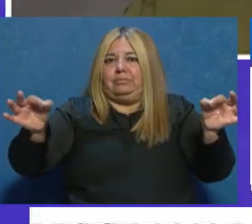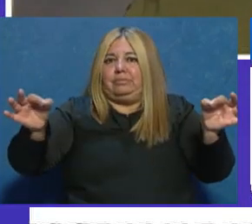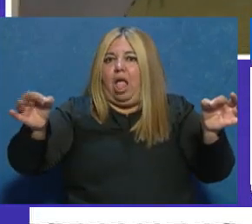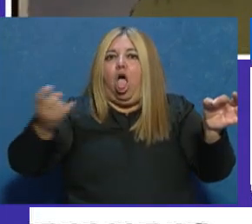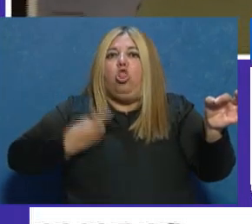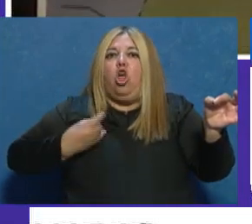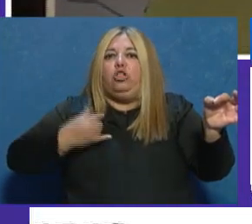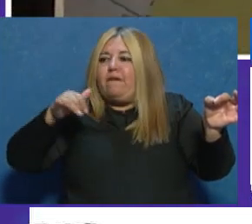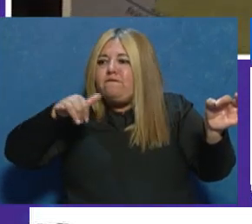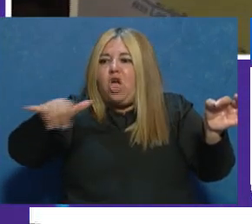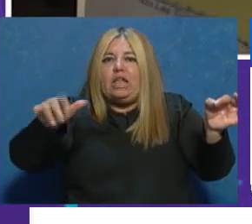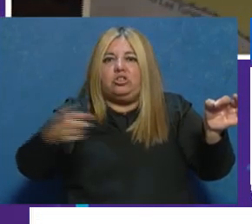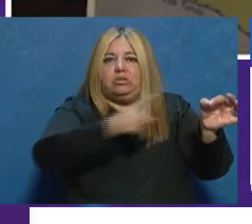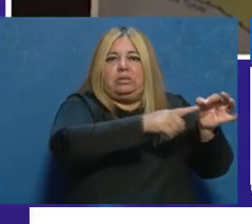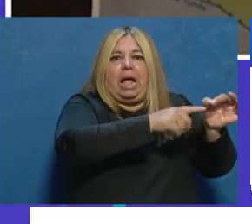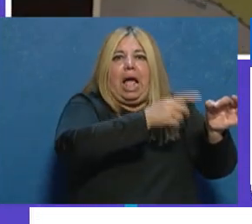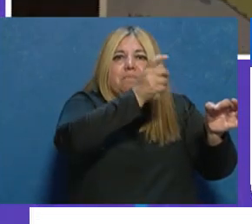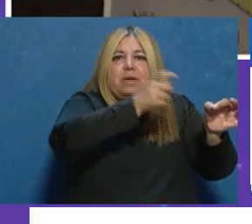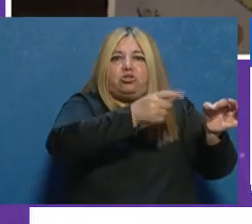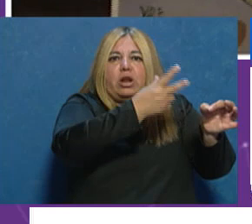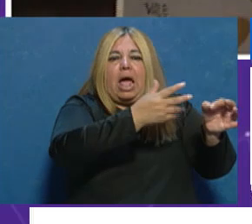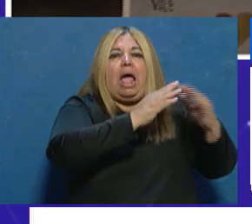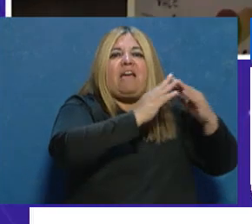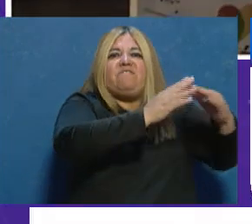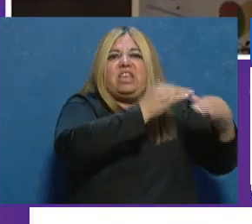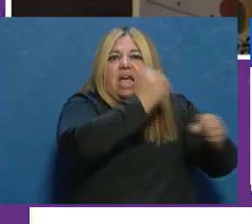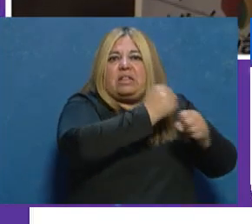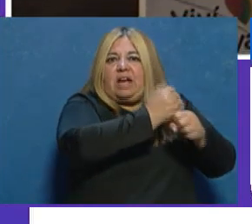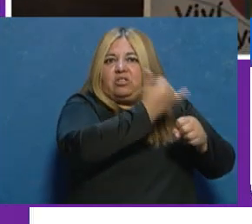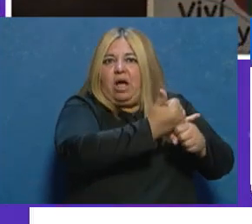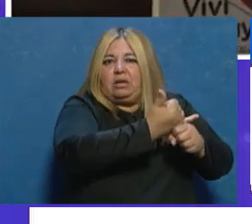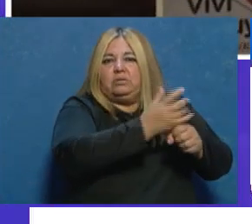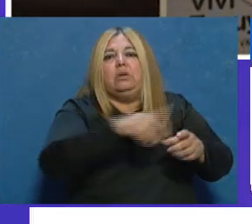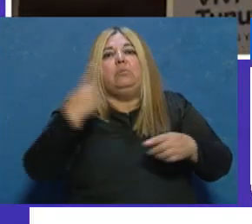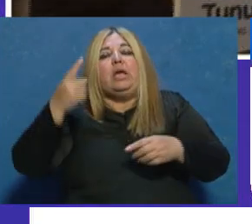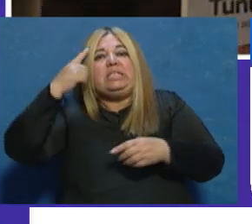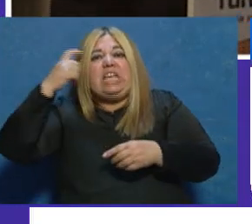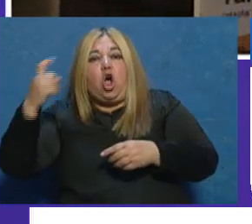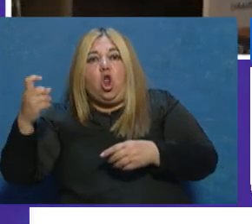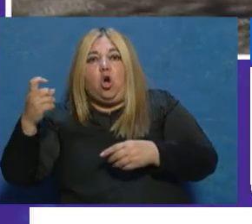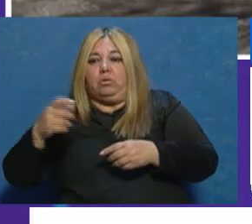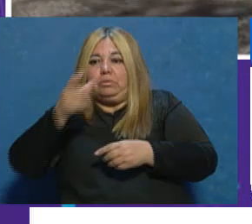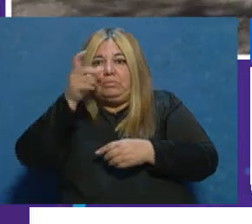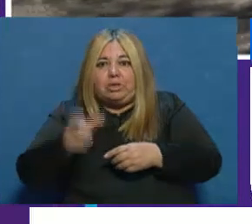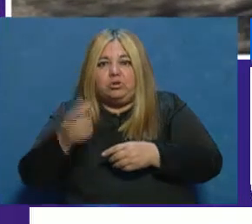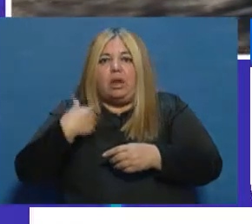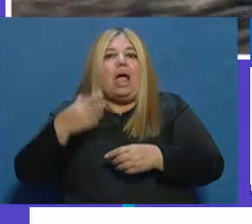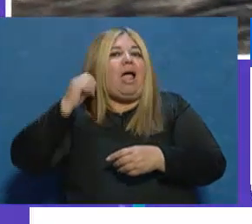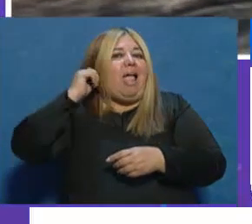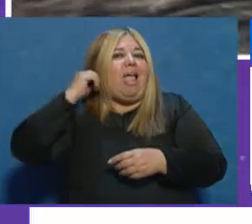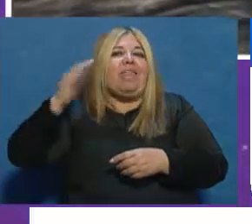sino también por el testimonio de un psicólogo que habría atendido a uno de los acusados, un menor de